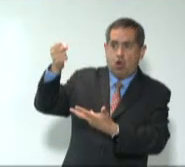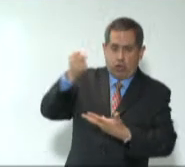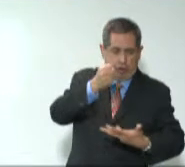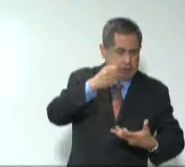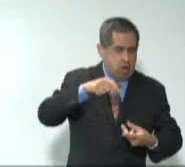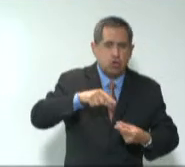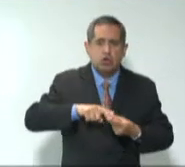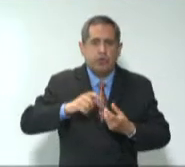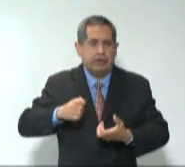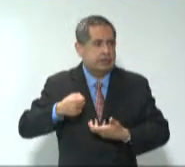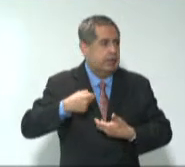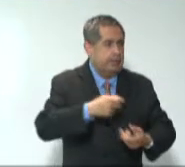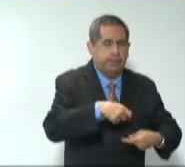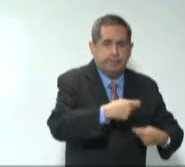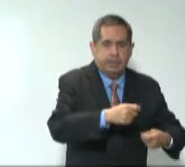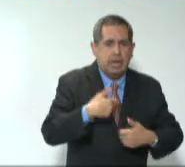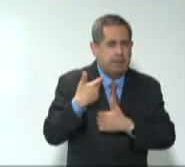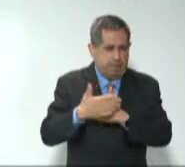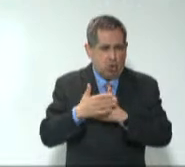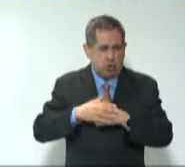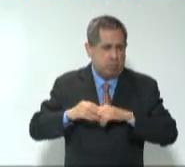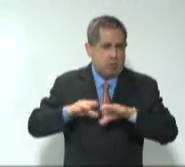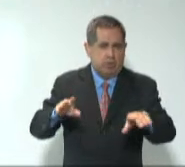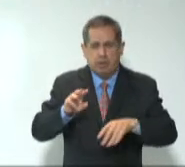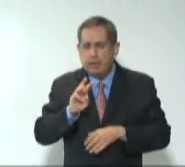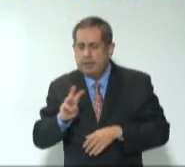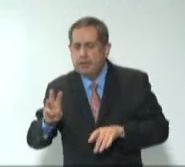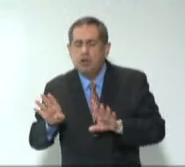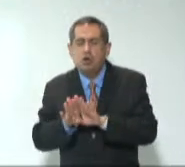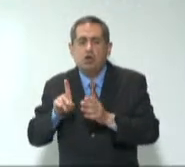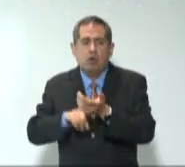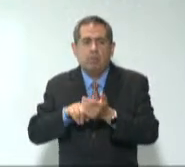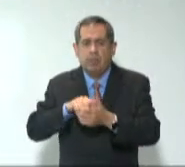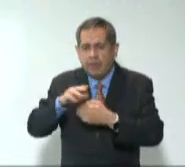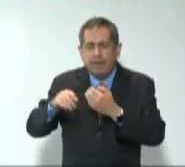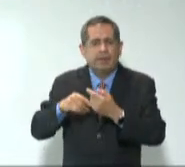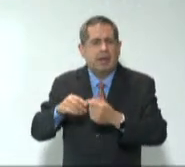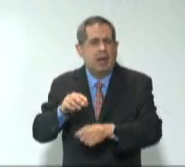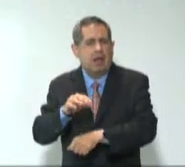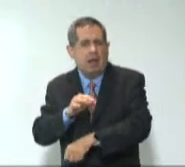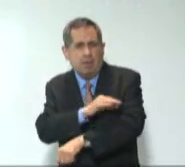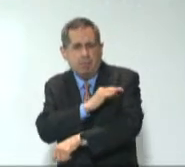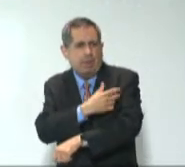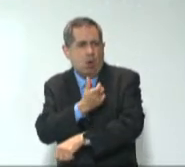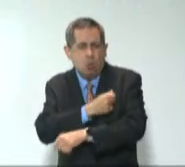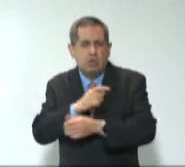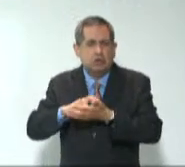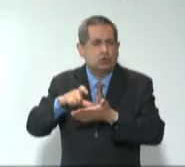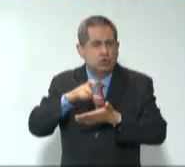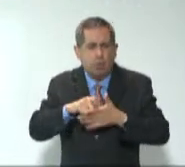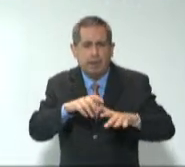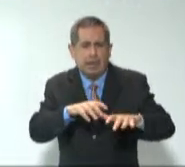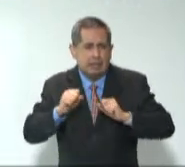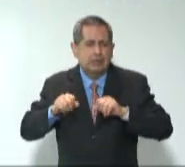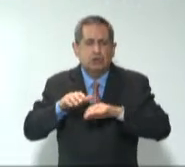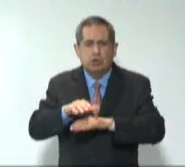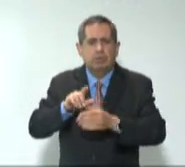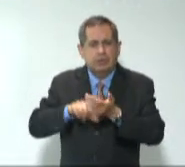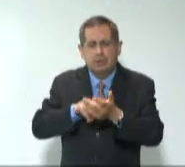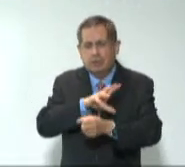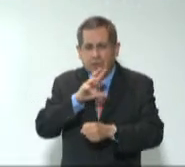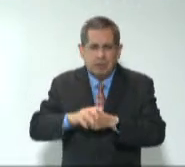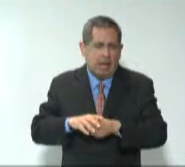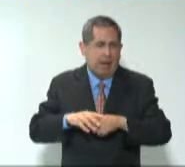estamos proponiendo prontamente una página sobre el seguimiento a las vacunas la compra la adquisición y sobre todo